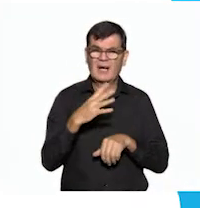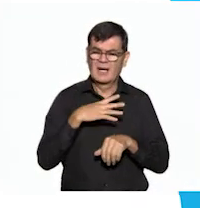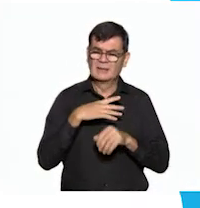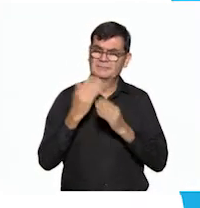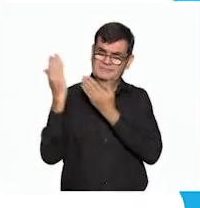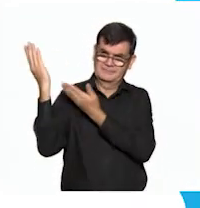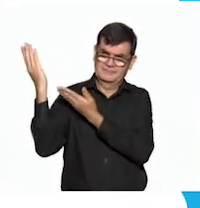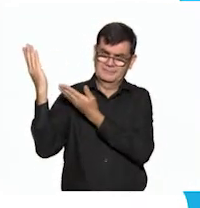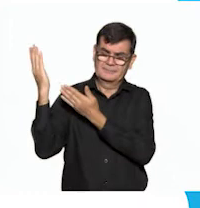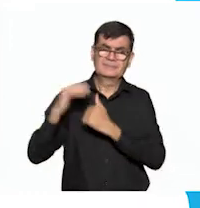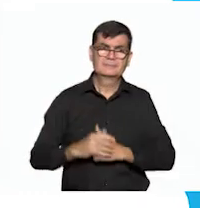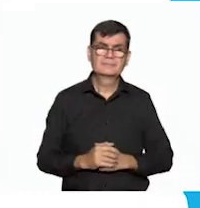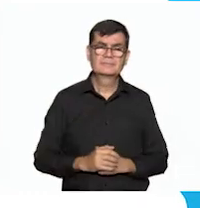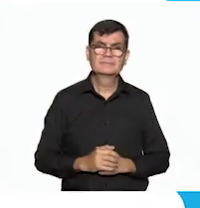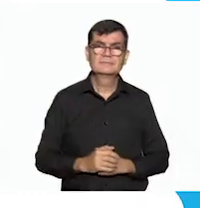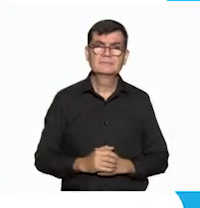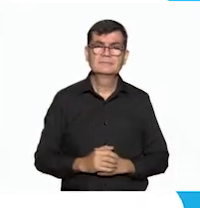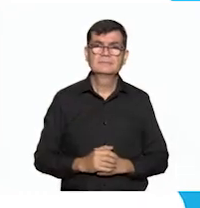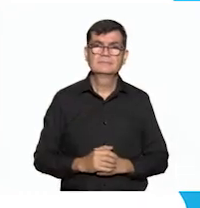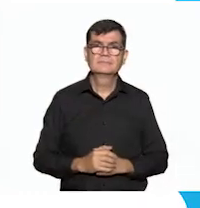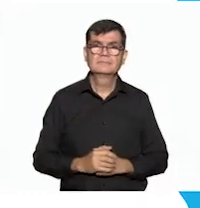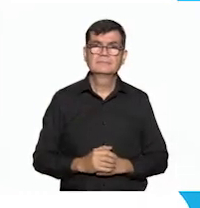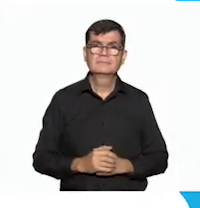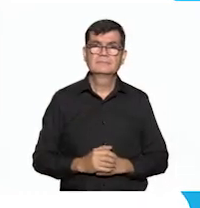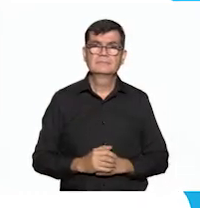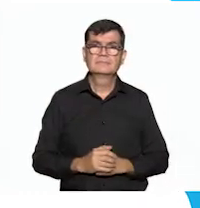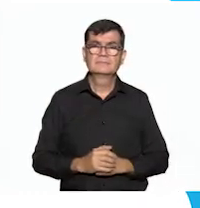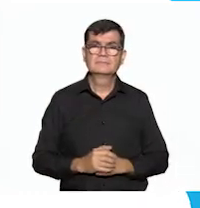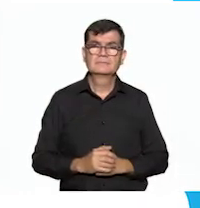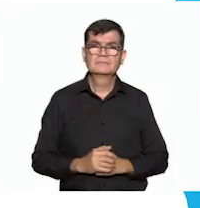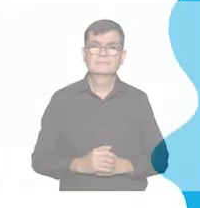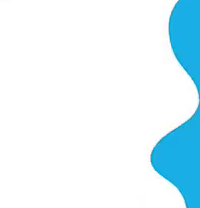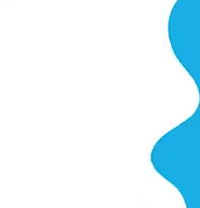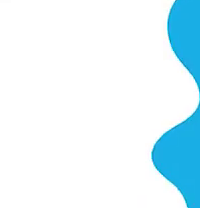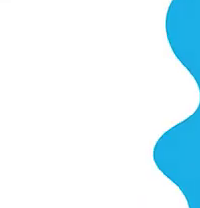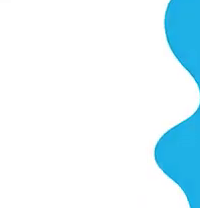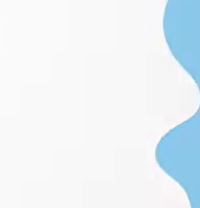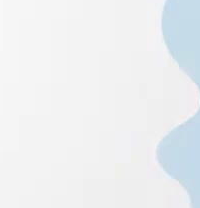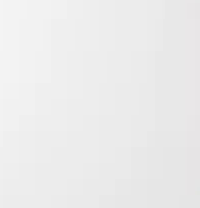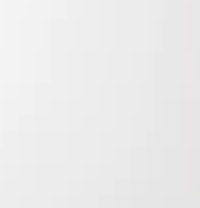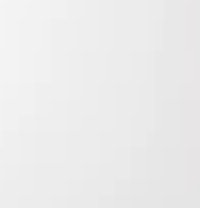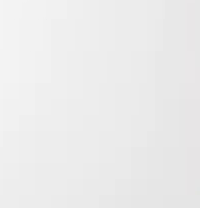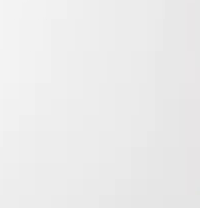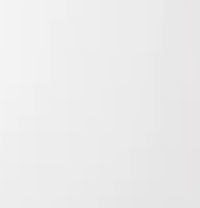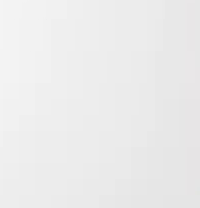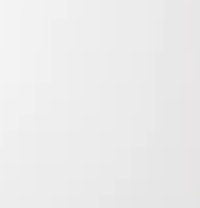liga: aprendeencasa.cep.gob.mx.